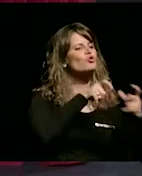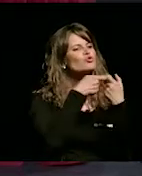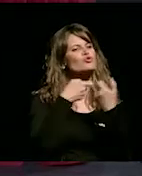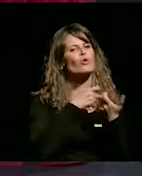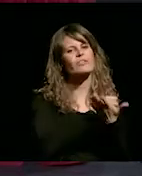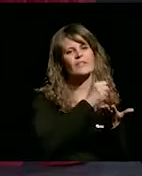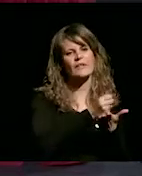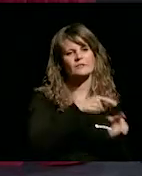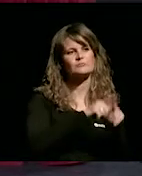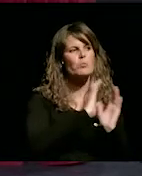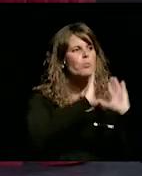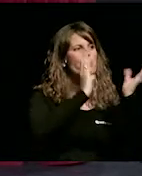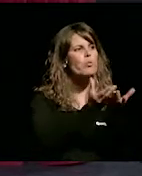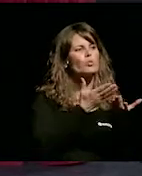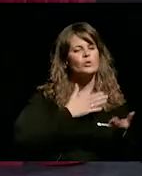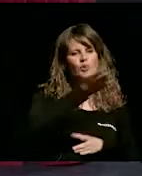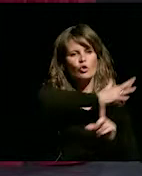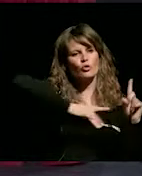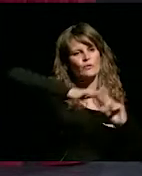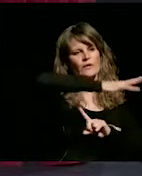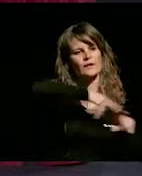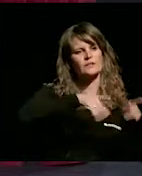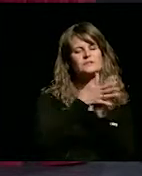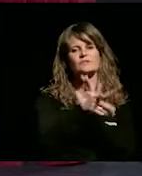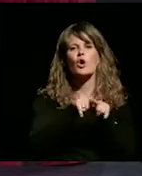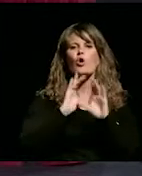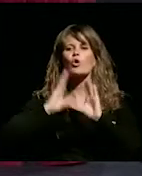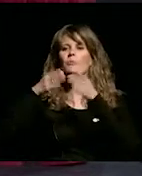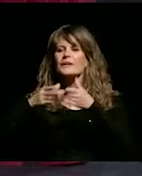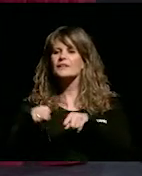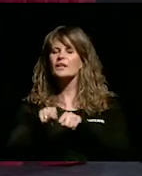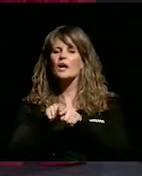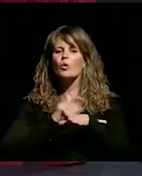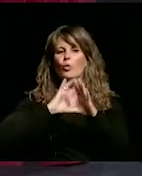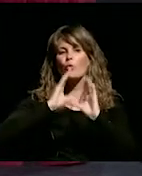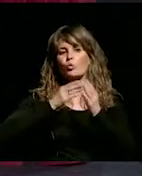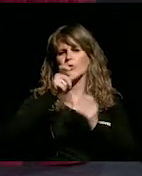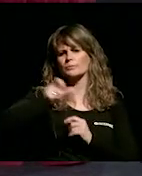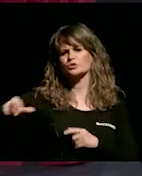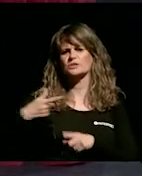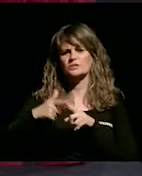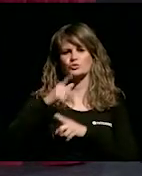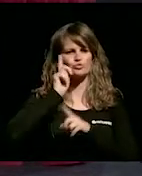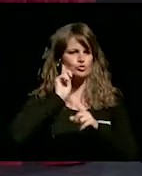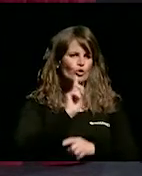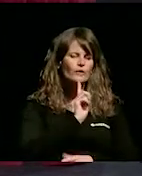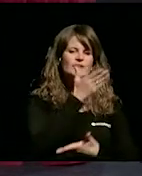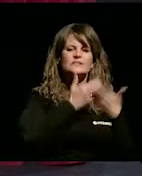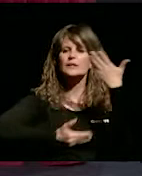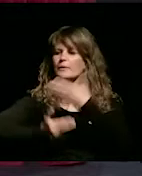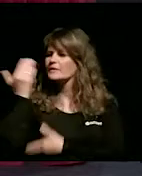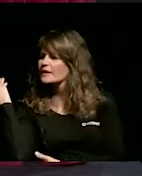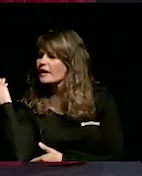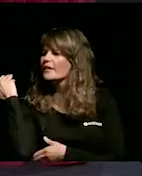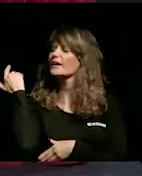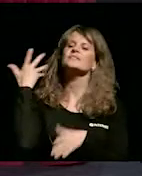reflejamos y representamos el mundo que nos circunda. En nuestra compañía consta de un heterogéneo grupo de personas sordas, discapacitadas,